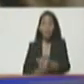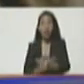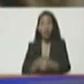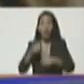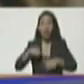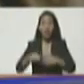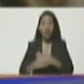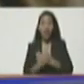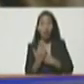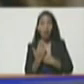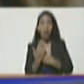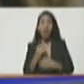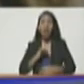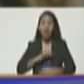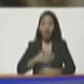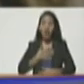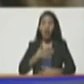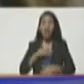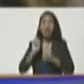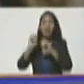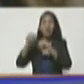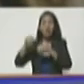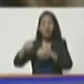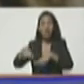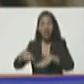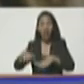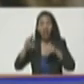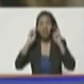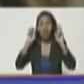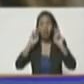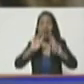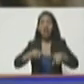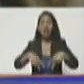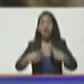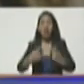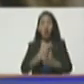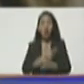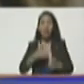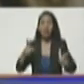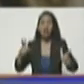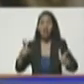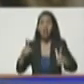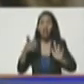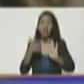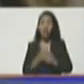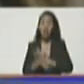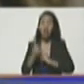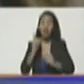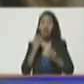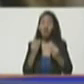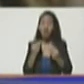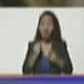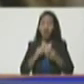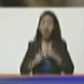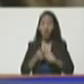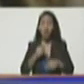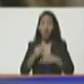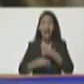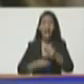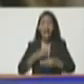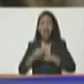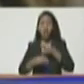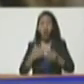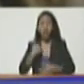y podría renunciar al paradigma neoliberal que tantas desgracias ha traído a